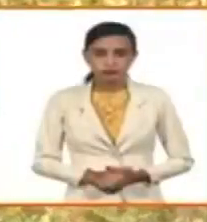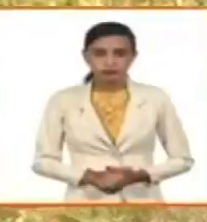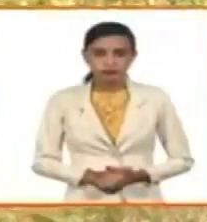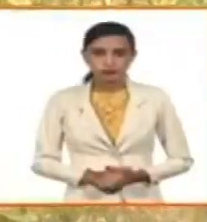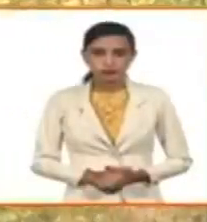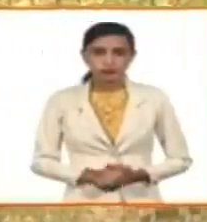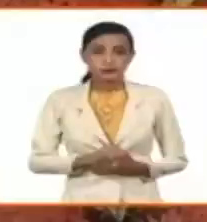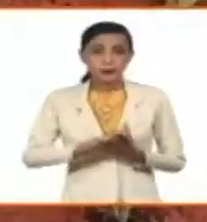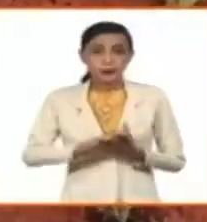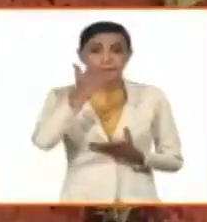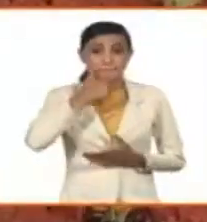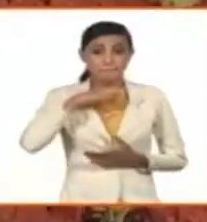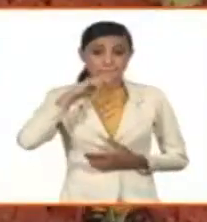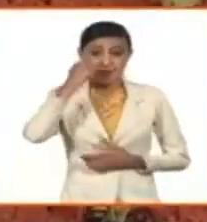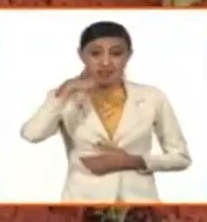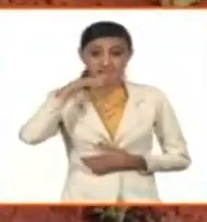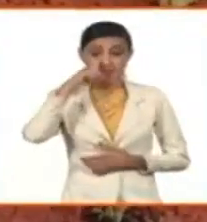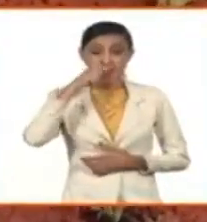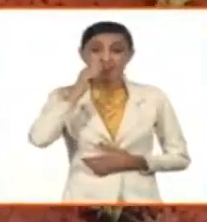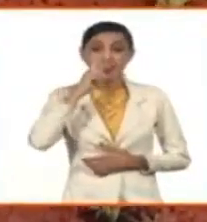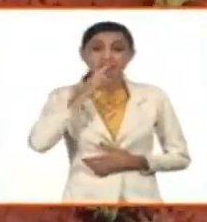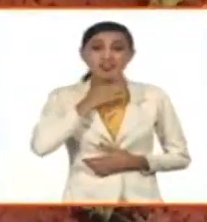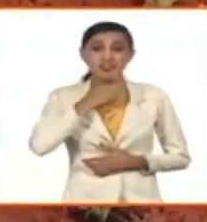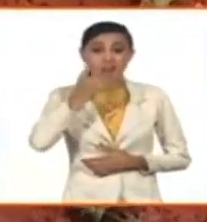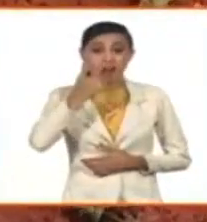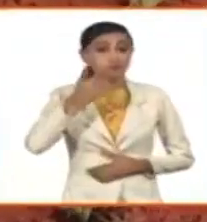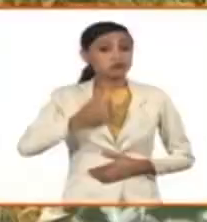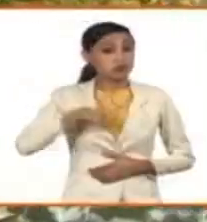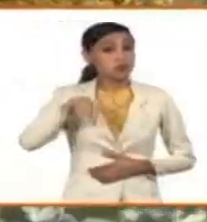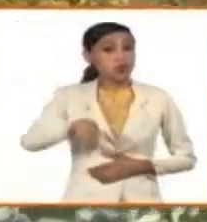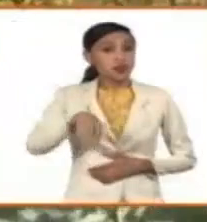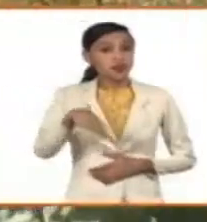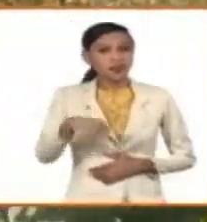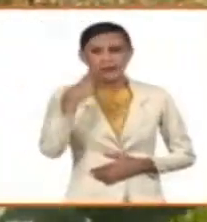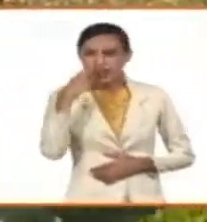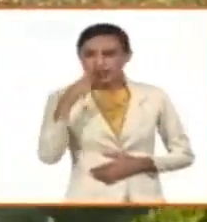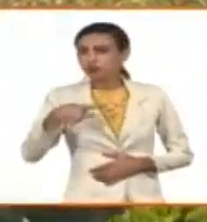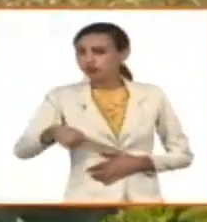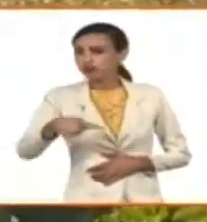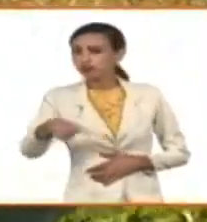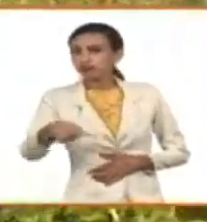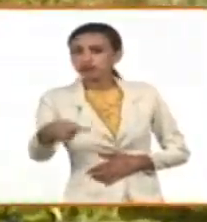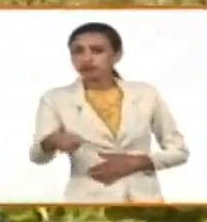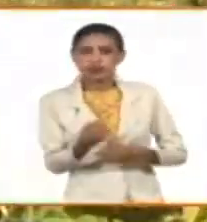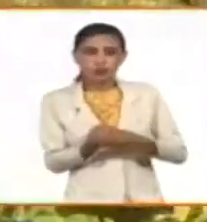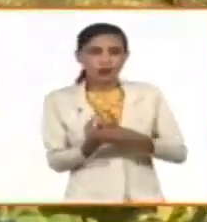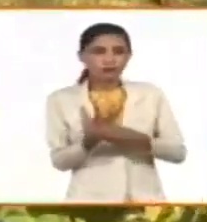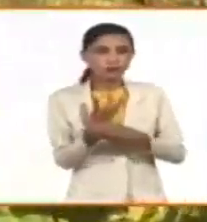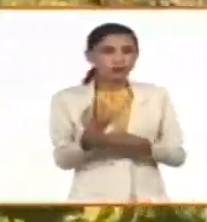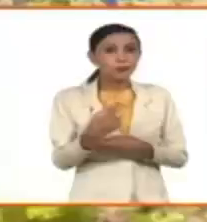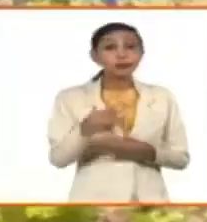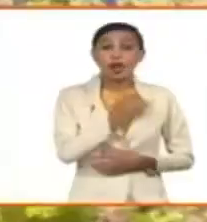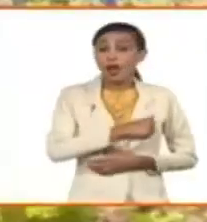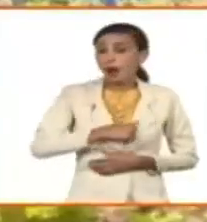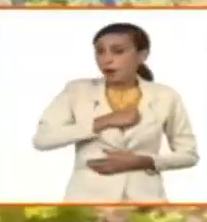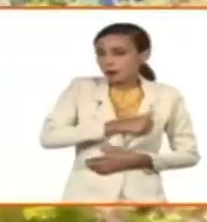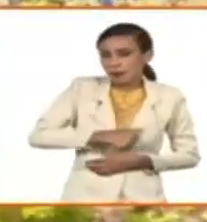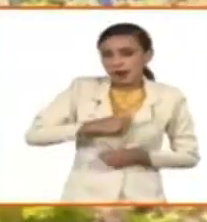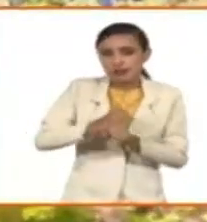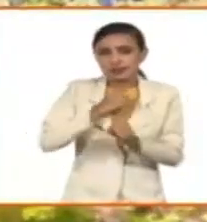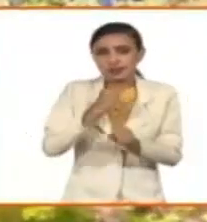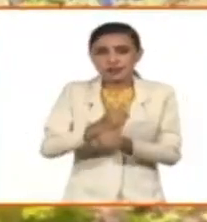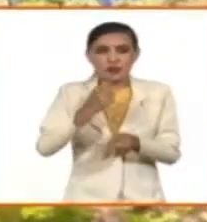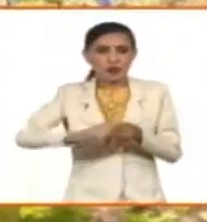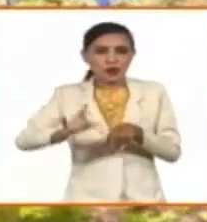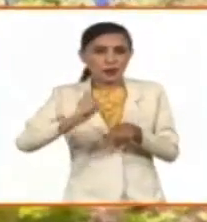María Andrea nació aquí, viendo los beneficios de una cosecha tras otra, mientras crecía ese amor por el trabajo del surco. Recuerda